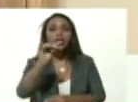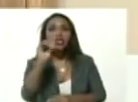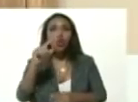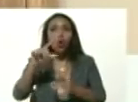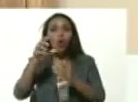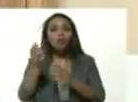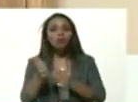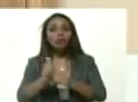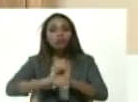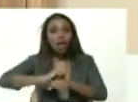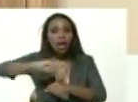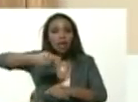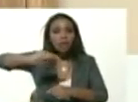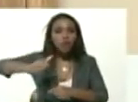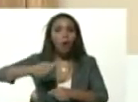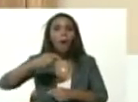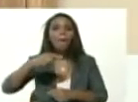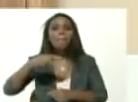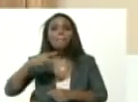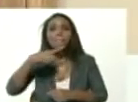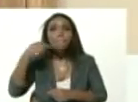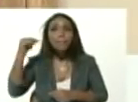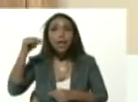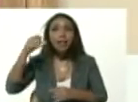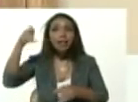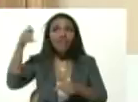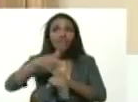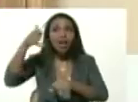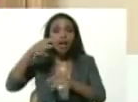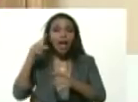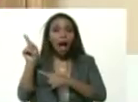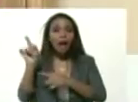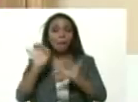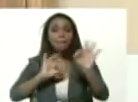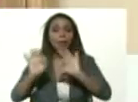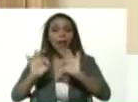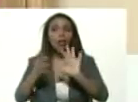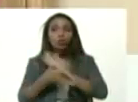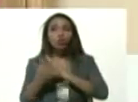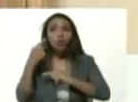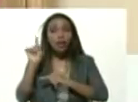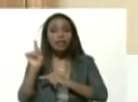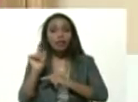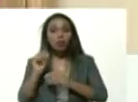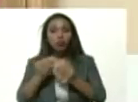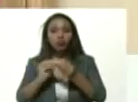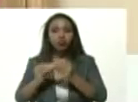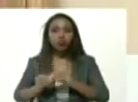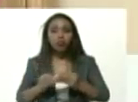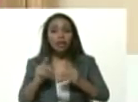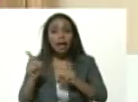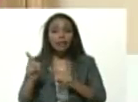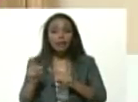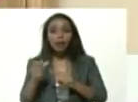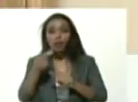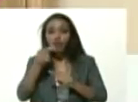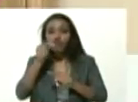limón, miel de abeja. Y allí hacen un preparado que él dice que tiene